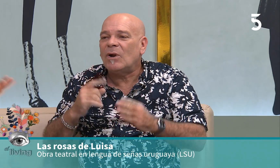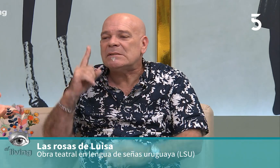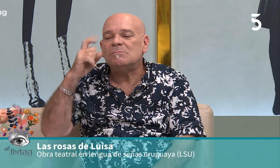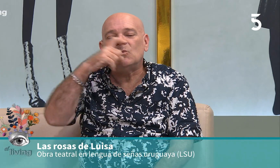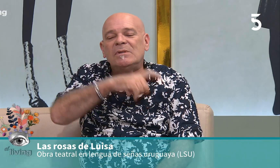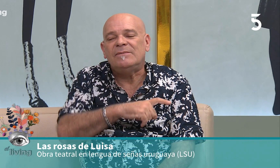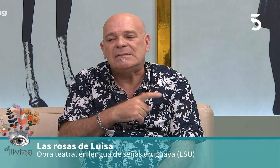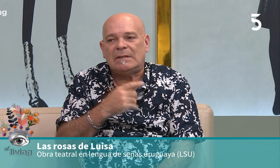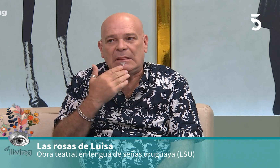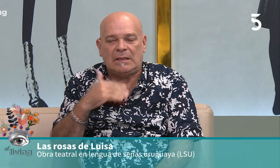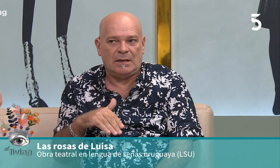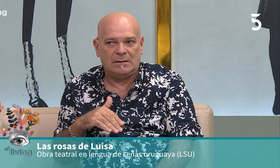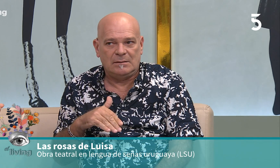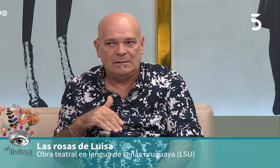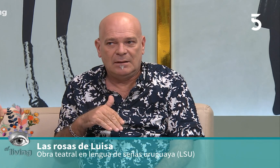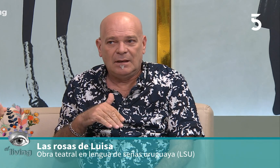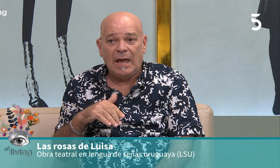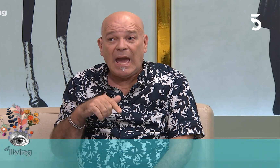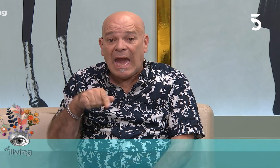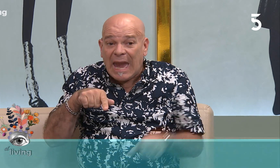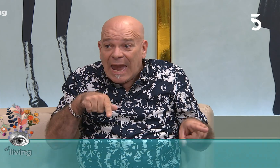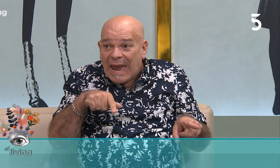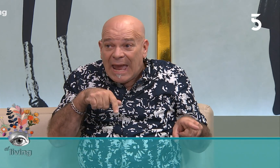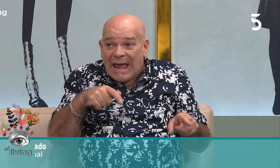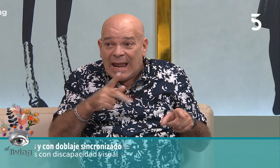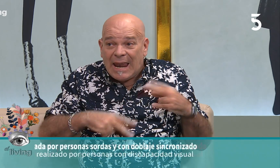Por ejemplo, las metáforas